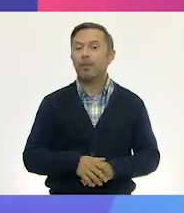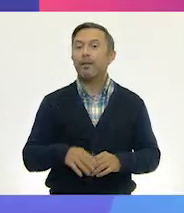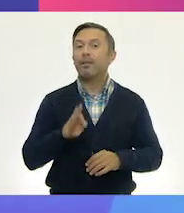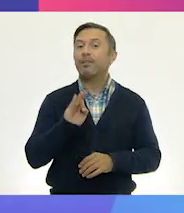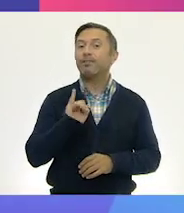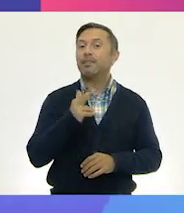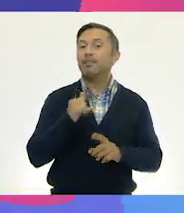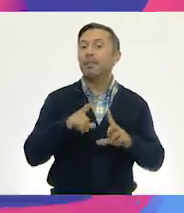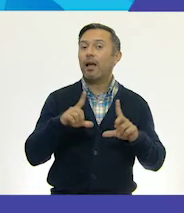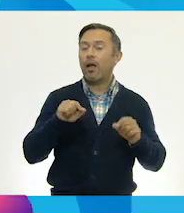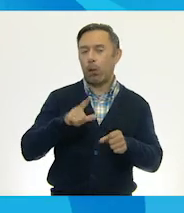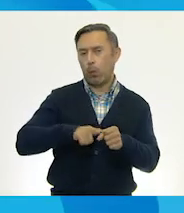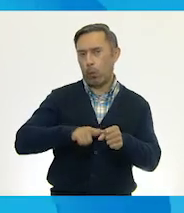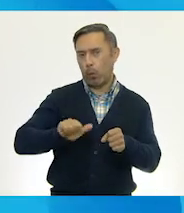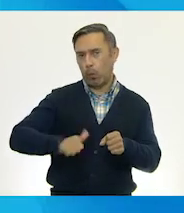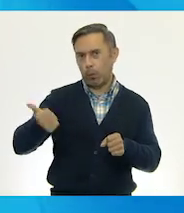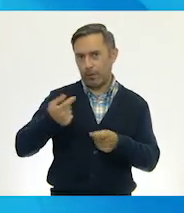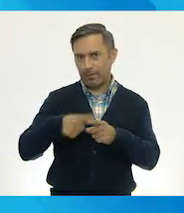Aquí tenemos